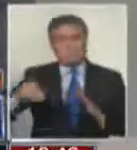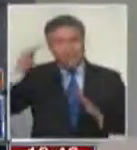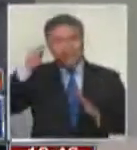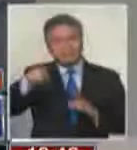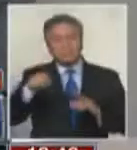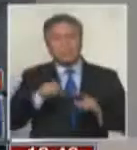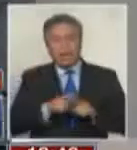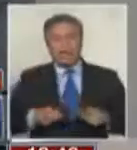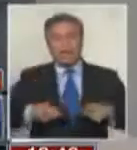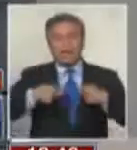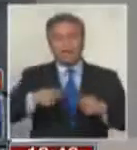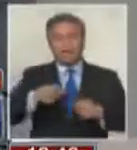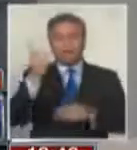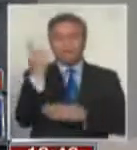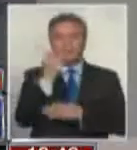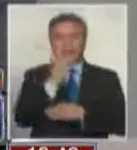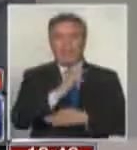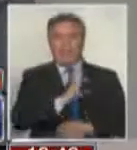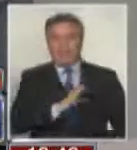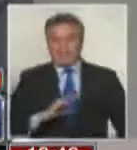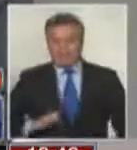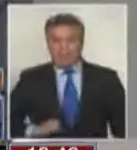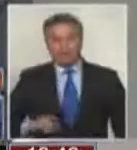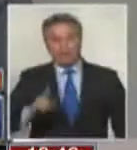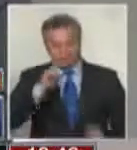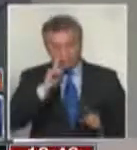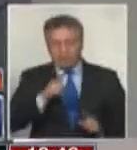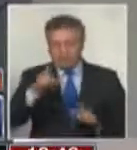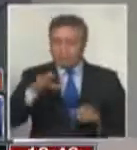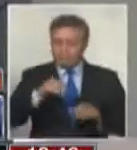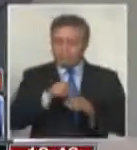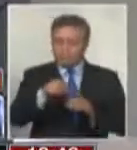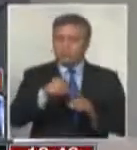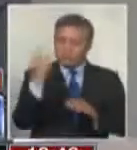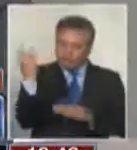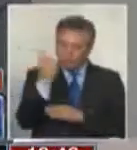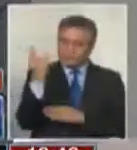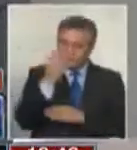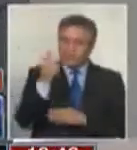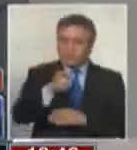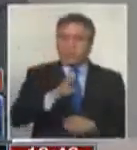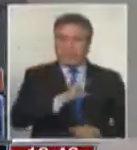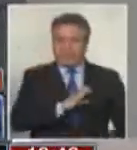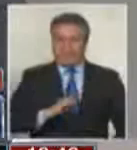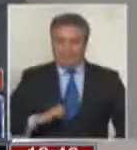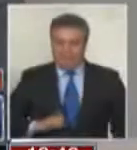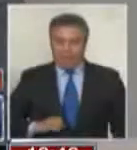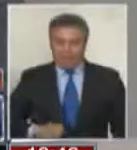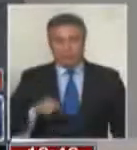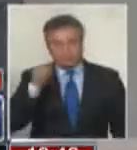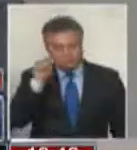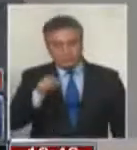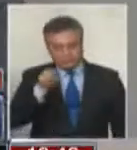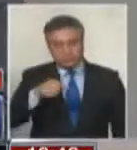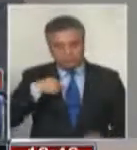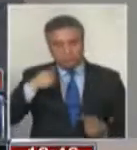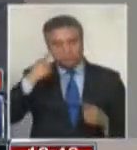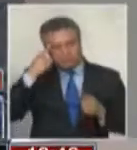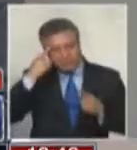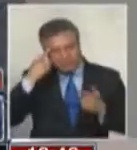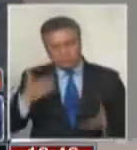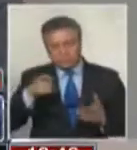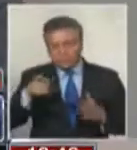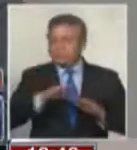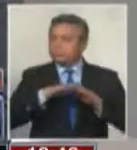universidades del estado deba ser en detrimento de las universidades no estatales porque eso nos parece también del